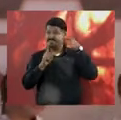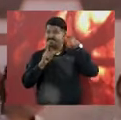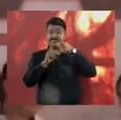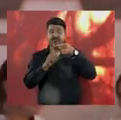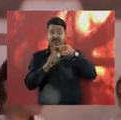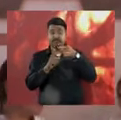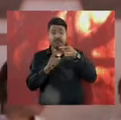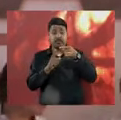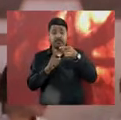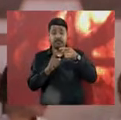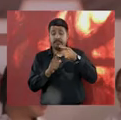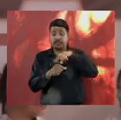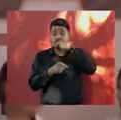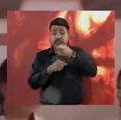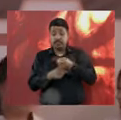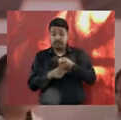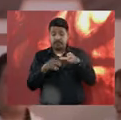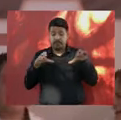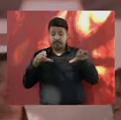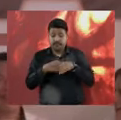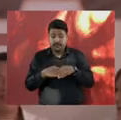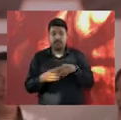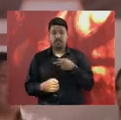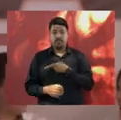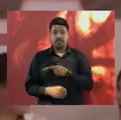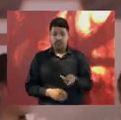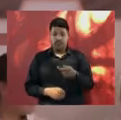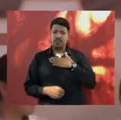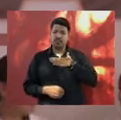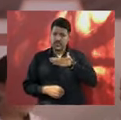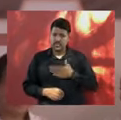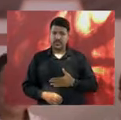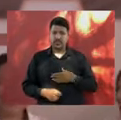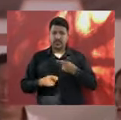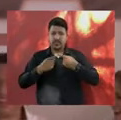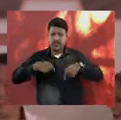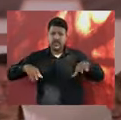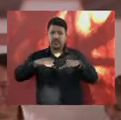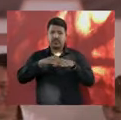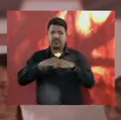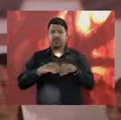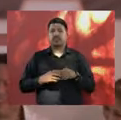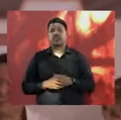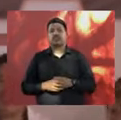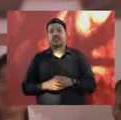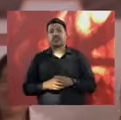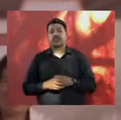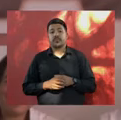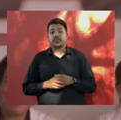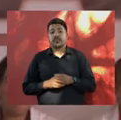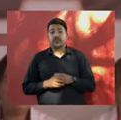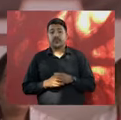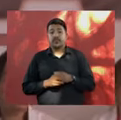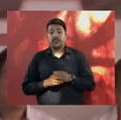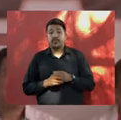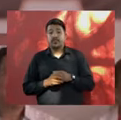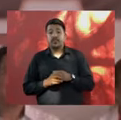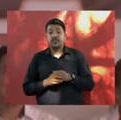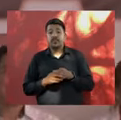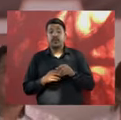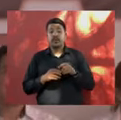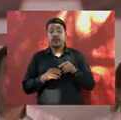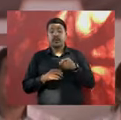primero los pobres. No solamente es justicia, no solamente es